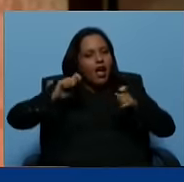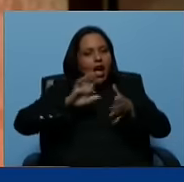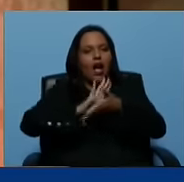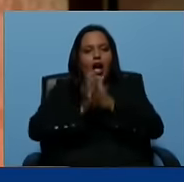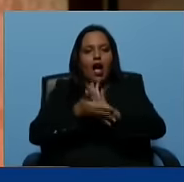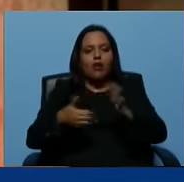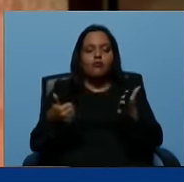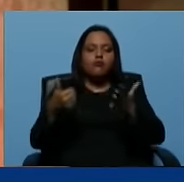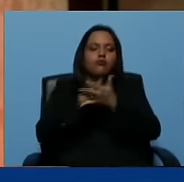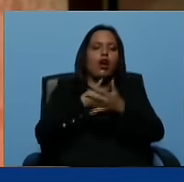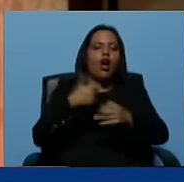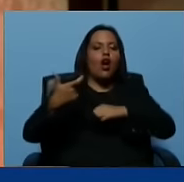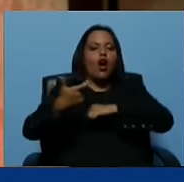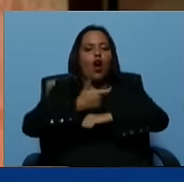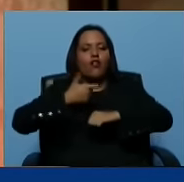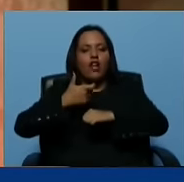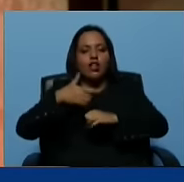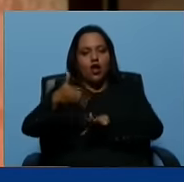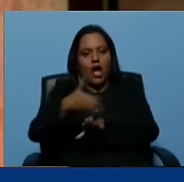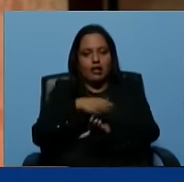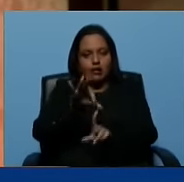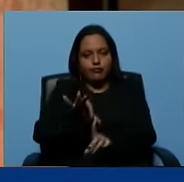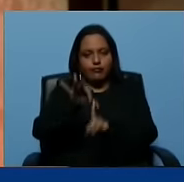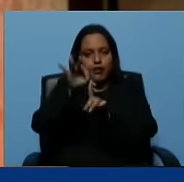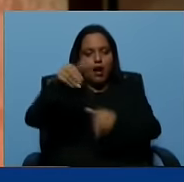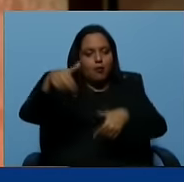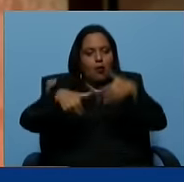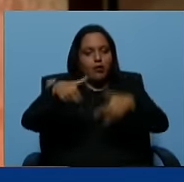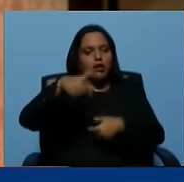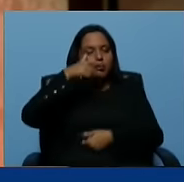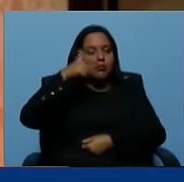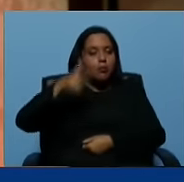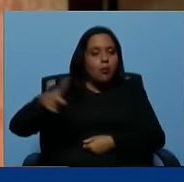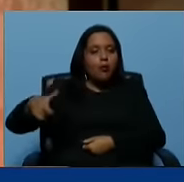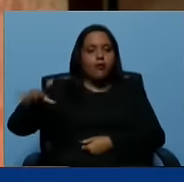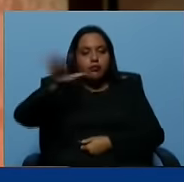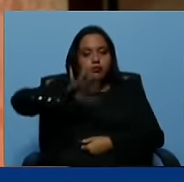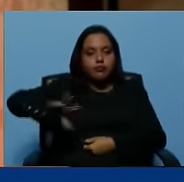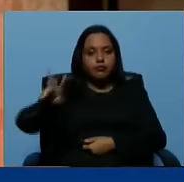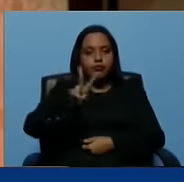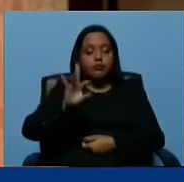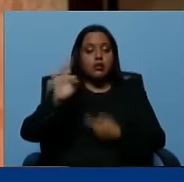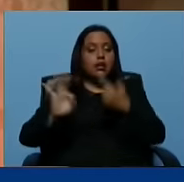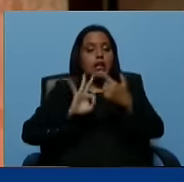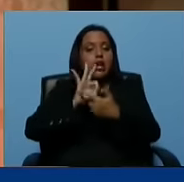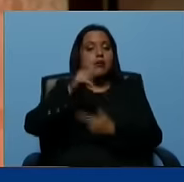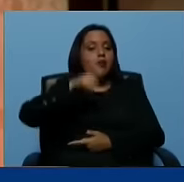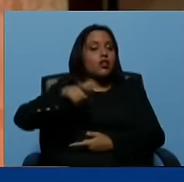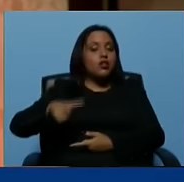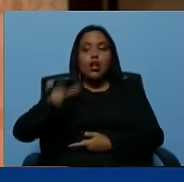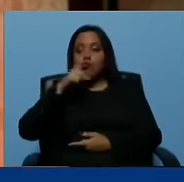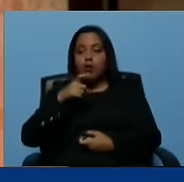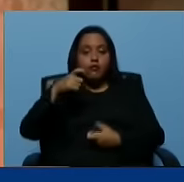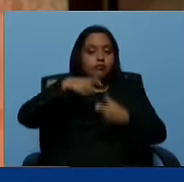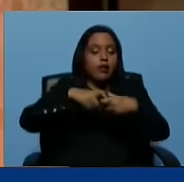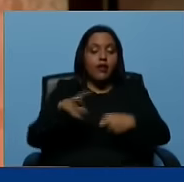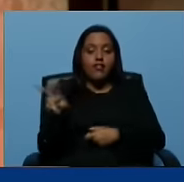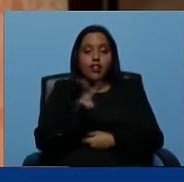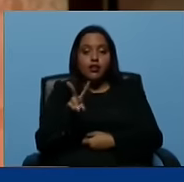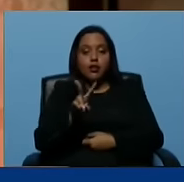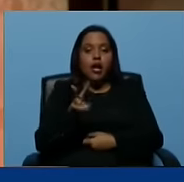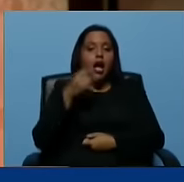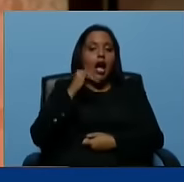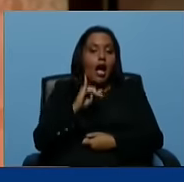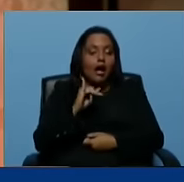a un gobierno electo por el voto del pueblo de Venezuela. Tres personas que ni siquiera son venezolanas están,